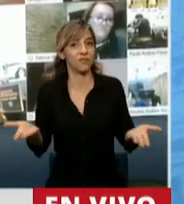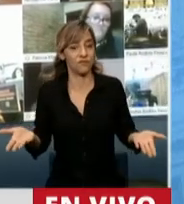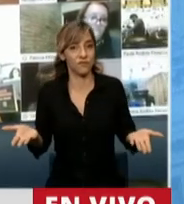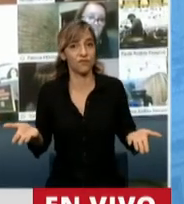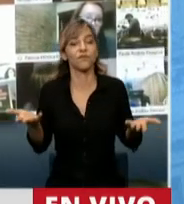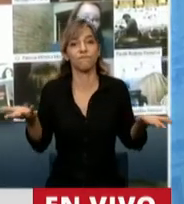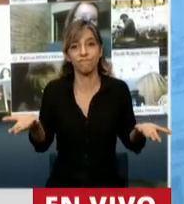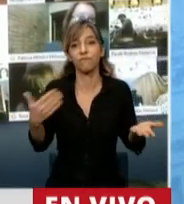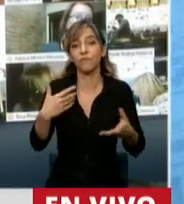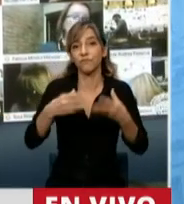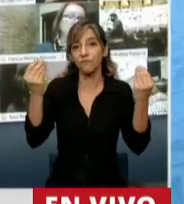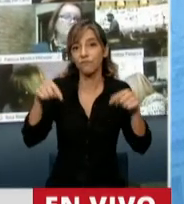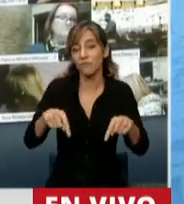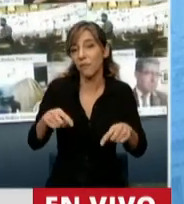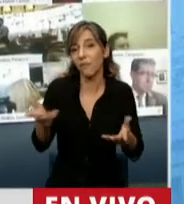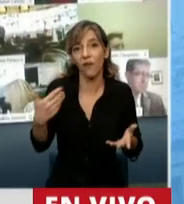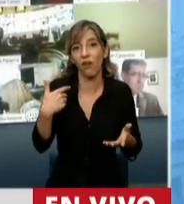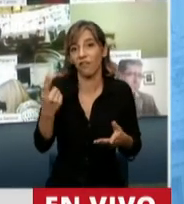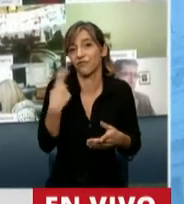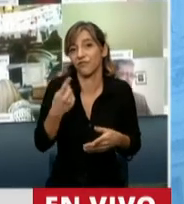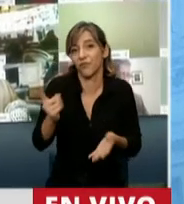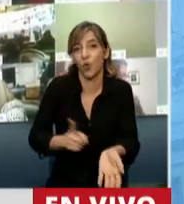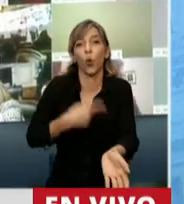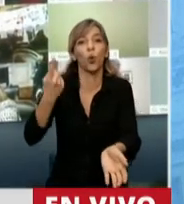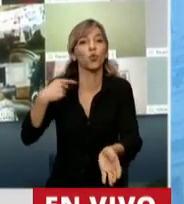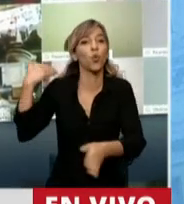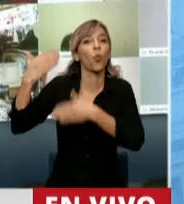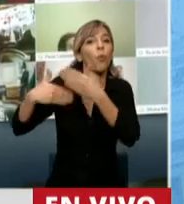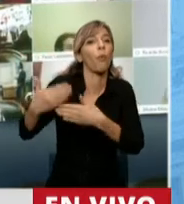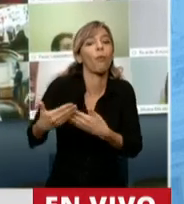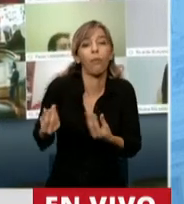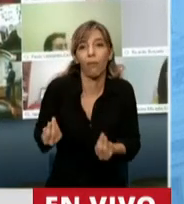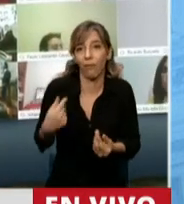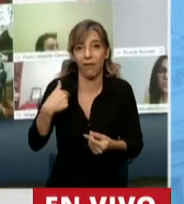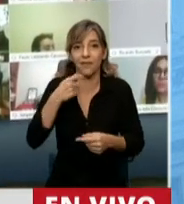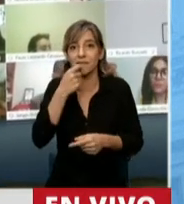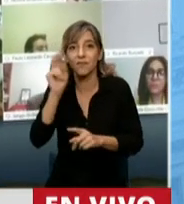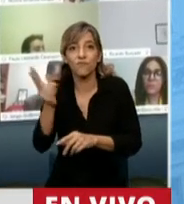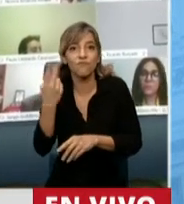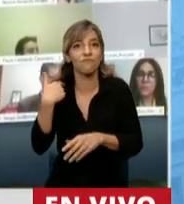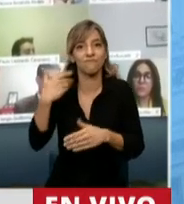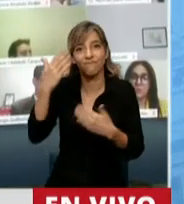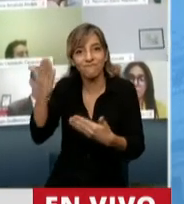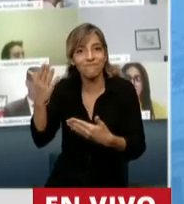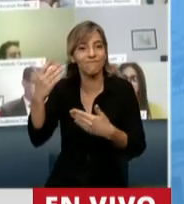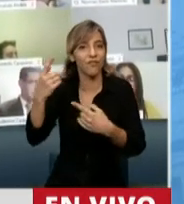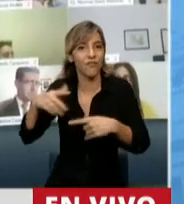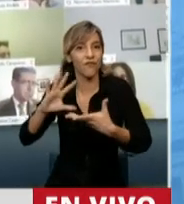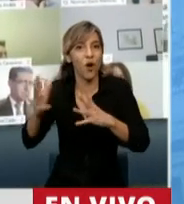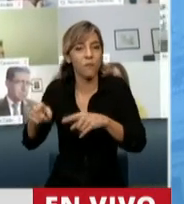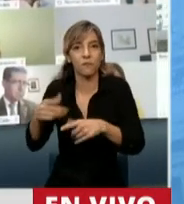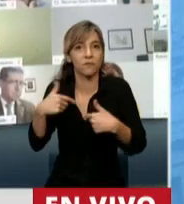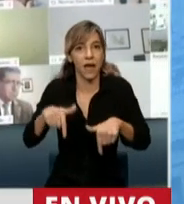despedidas los rituales de nuestra sociedad están habituados a llevar adelante me interesa